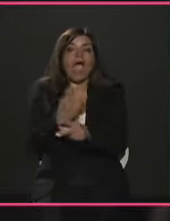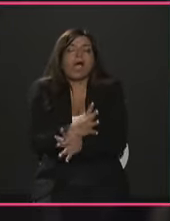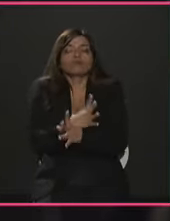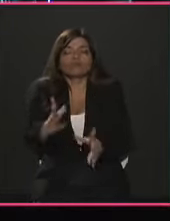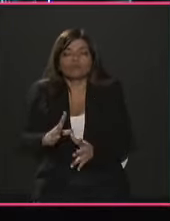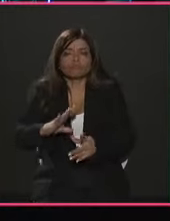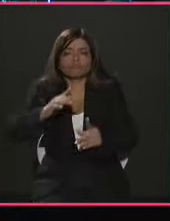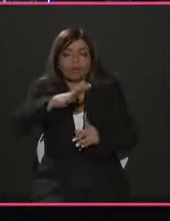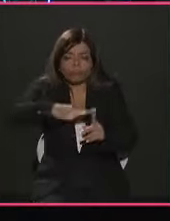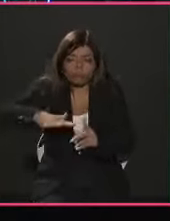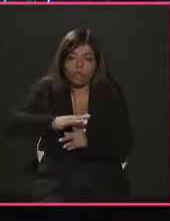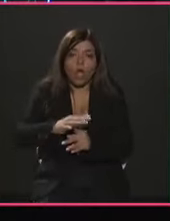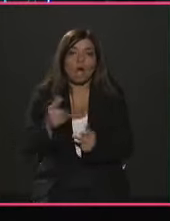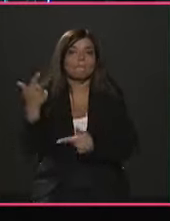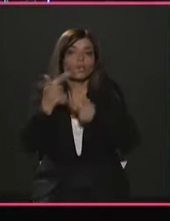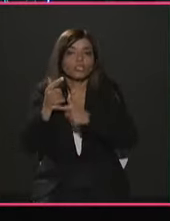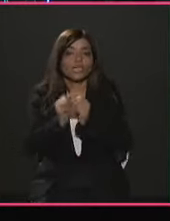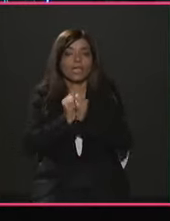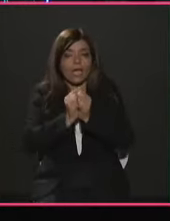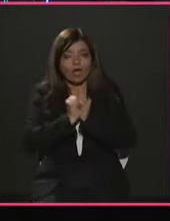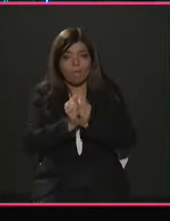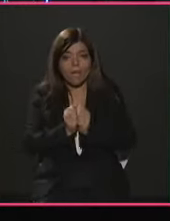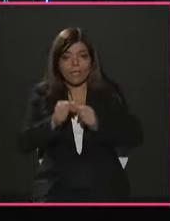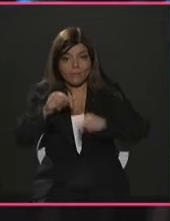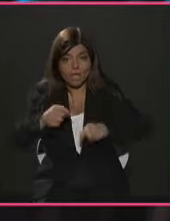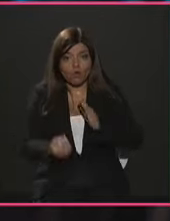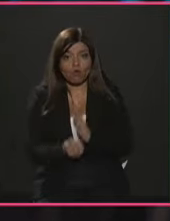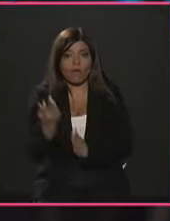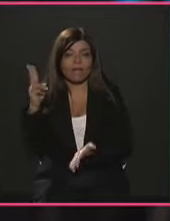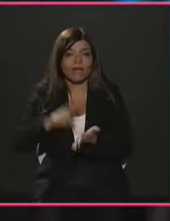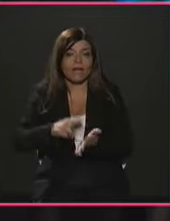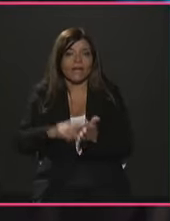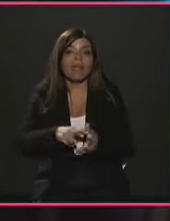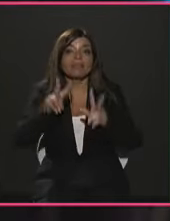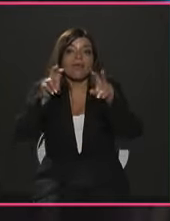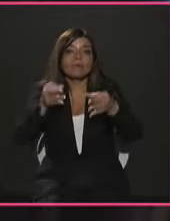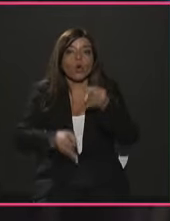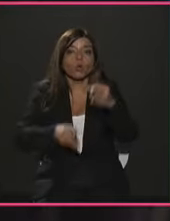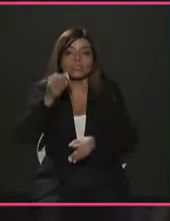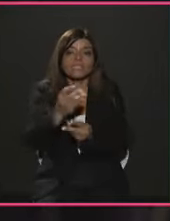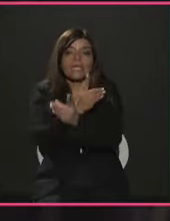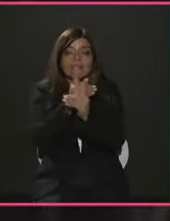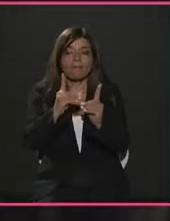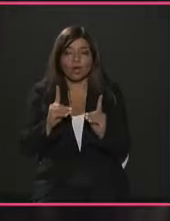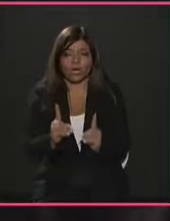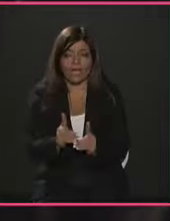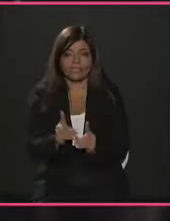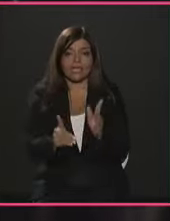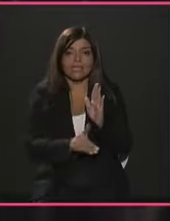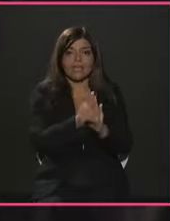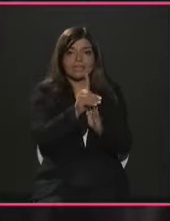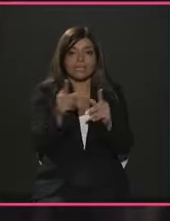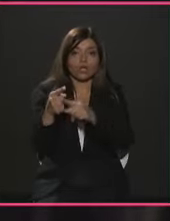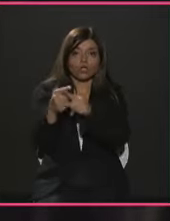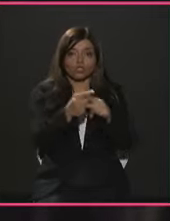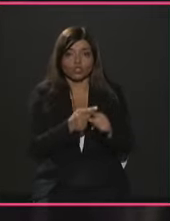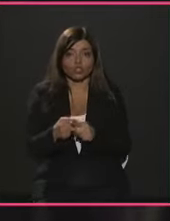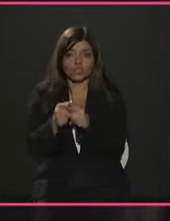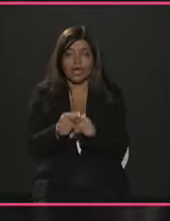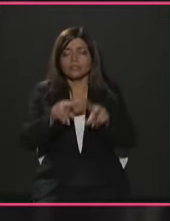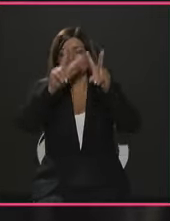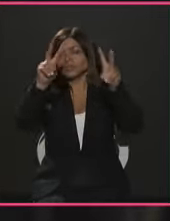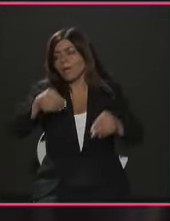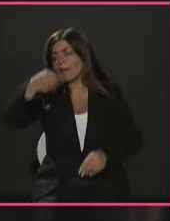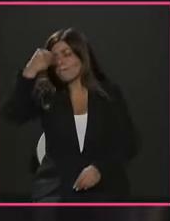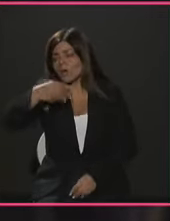una dimensión política que Acompaña a estas nuevas realidades temas como la justicia la democracia y el desarrollo social se vuelven aspectos